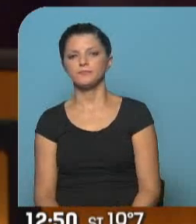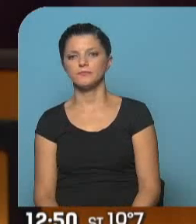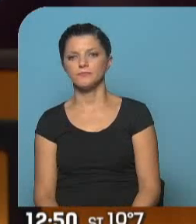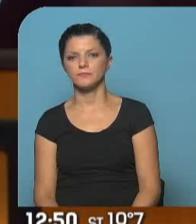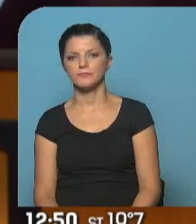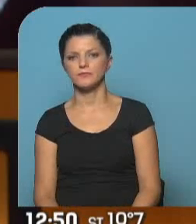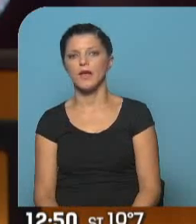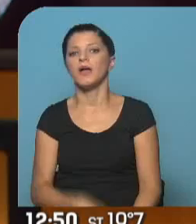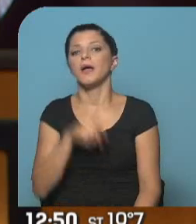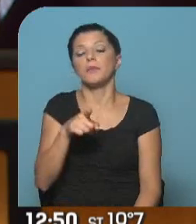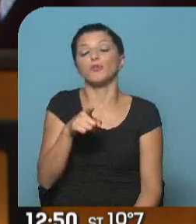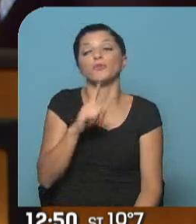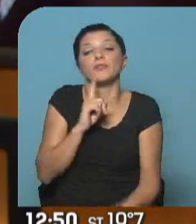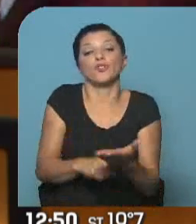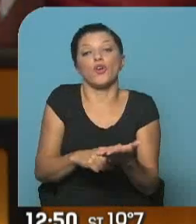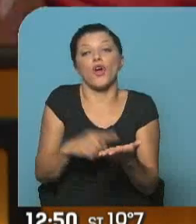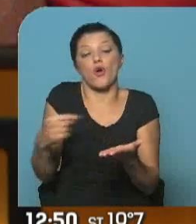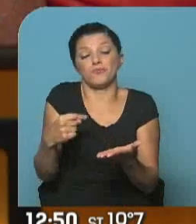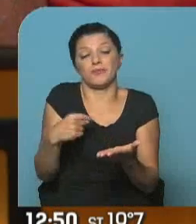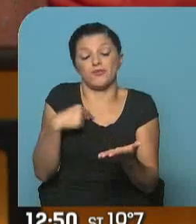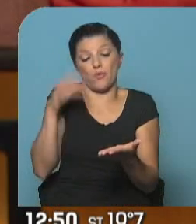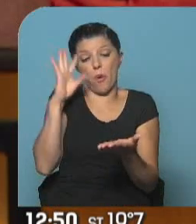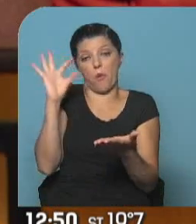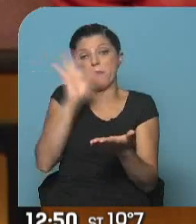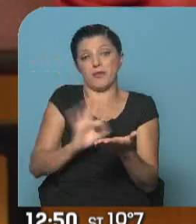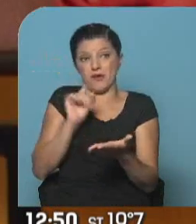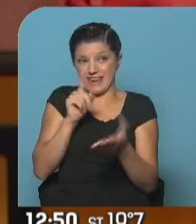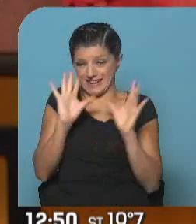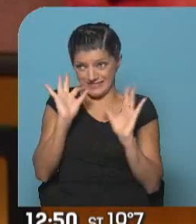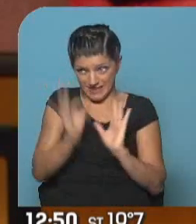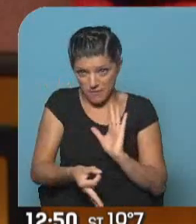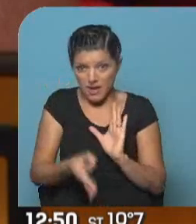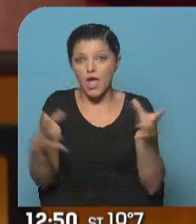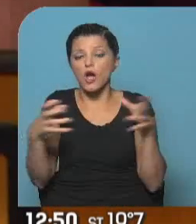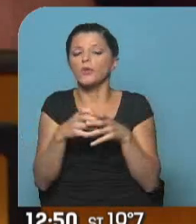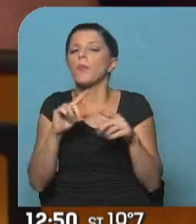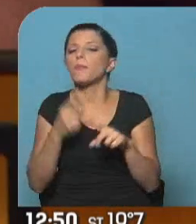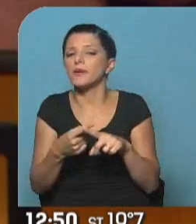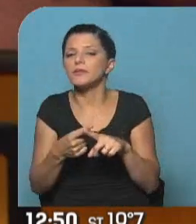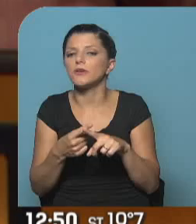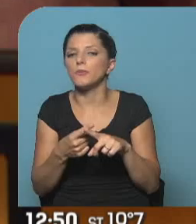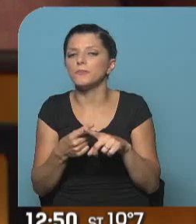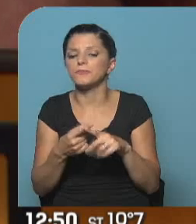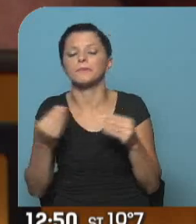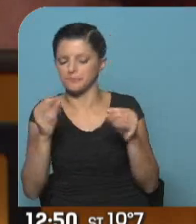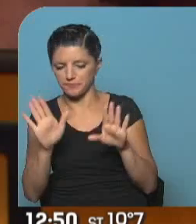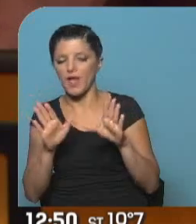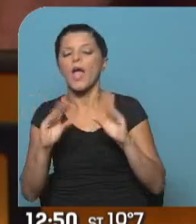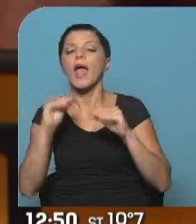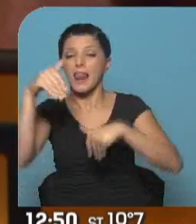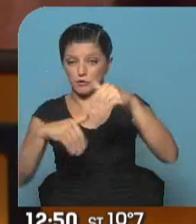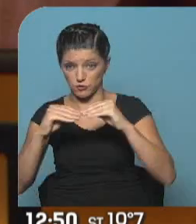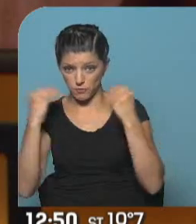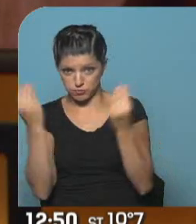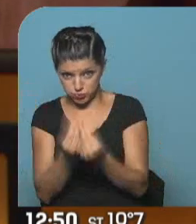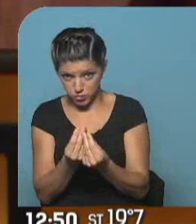contra su postura y aparte él sabe bien que el partido no tiene el mandato, es decir, que el resultado de las elecciones no es un